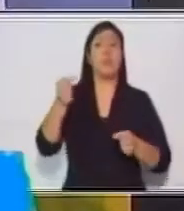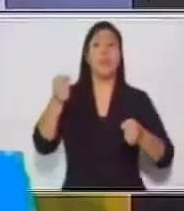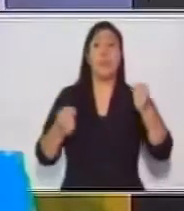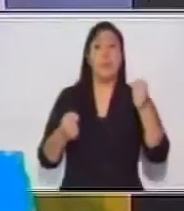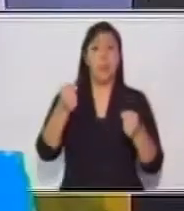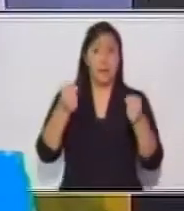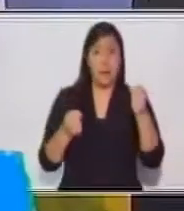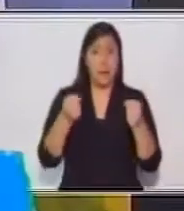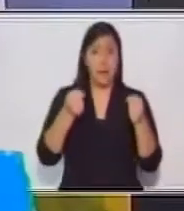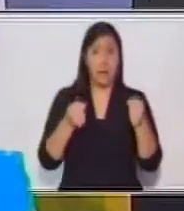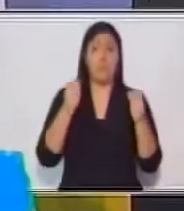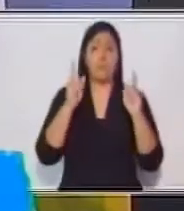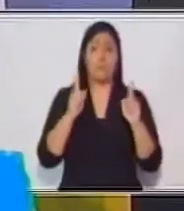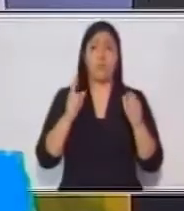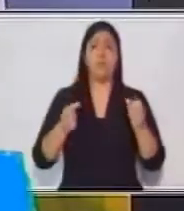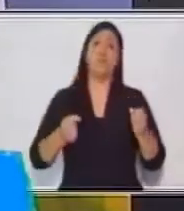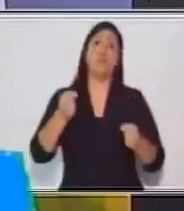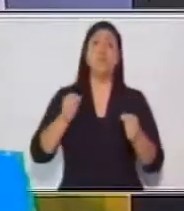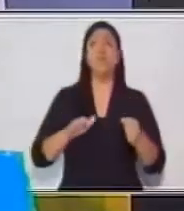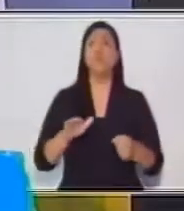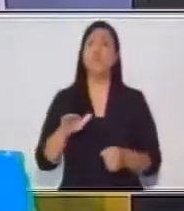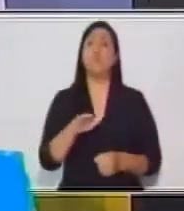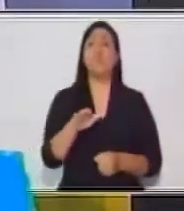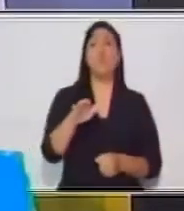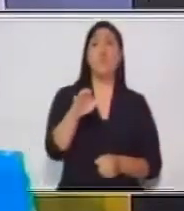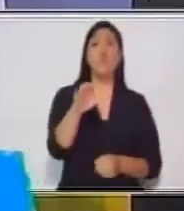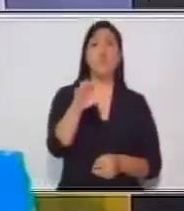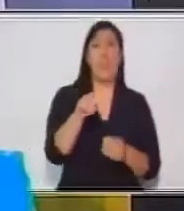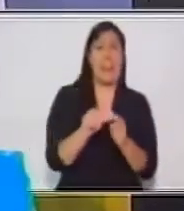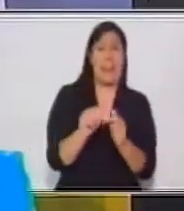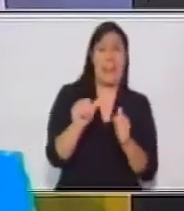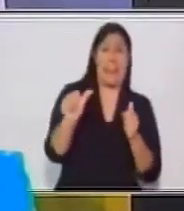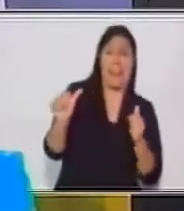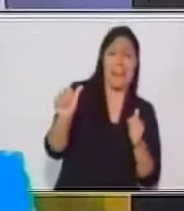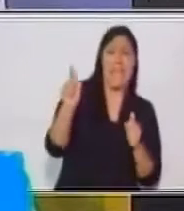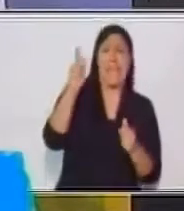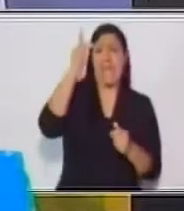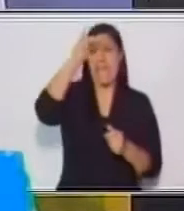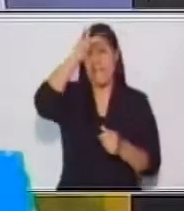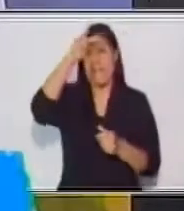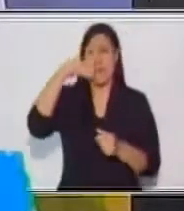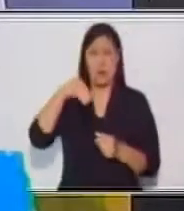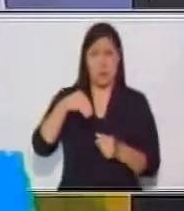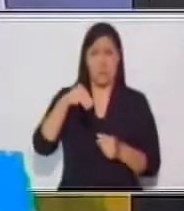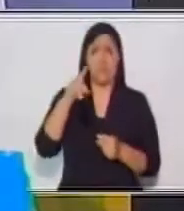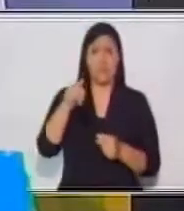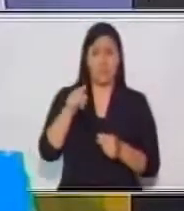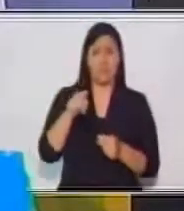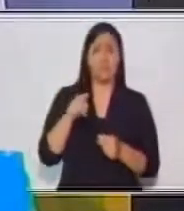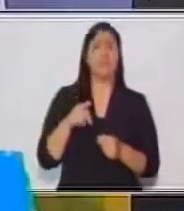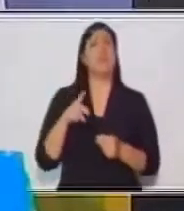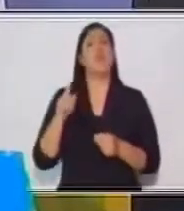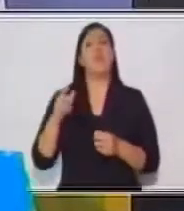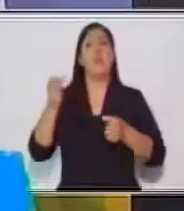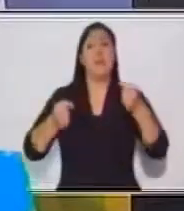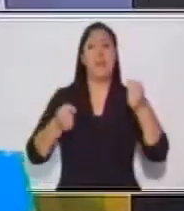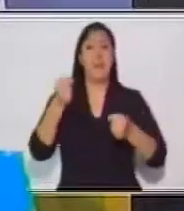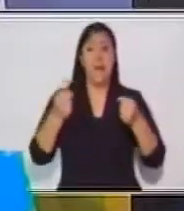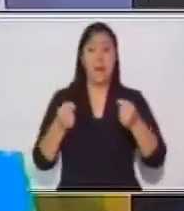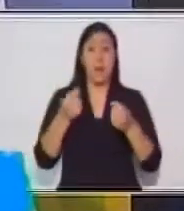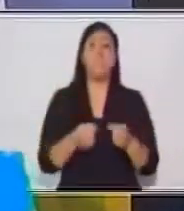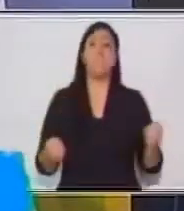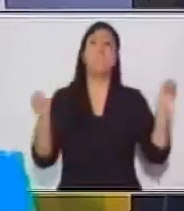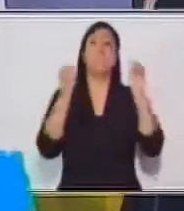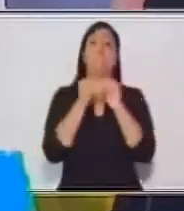más kilómetros recorre un vehículo, más combustible utiliza. Entre menos kilómetros recorre,